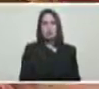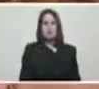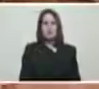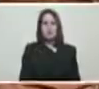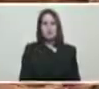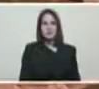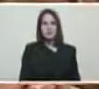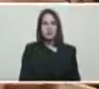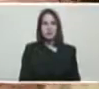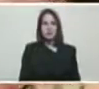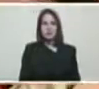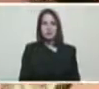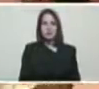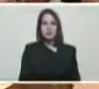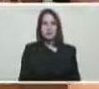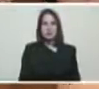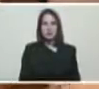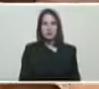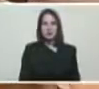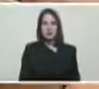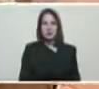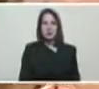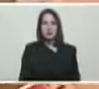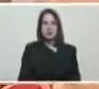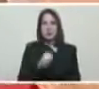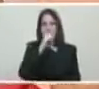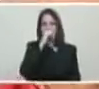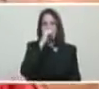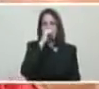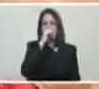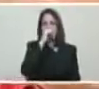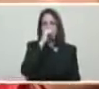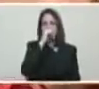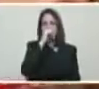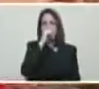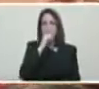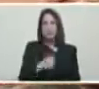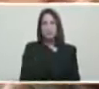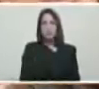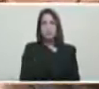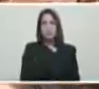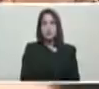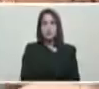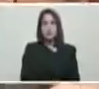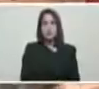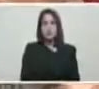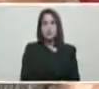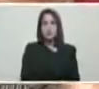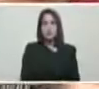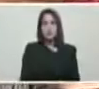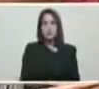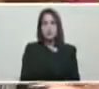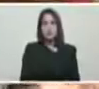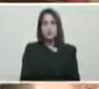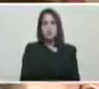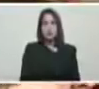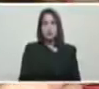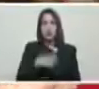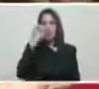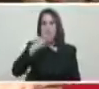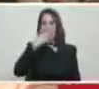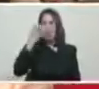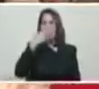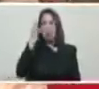3 esa Consigna trae corazón de mujer esa Consigna le